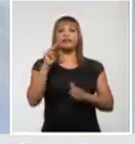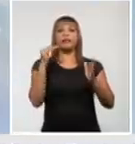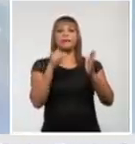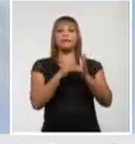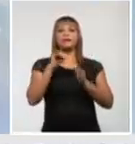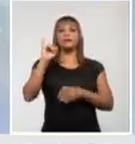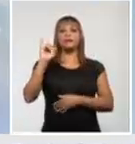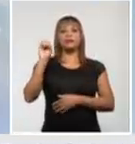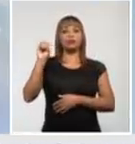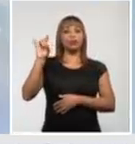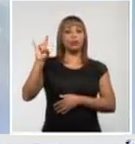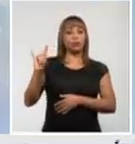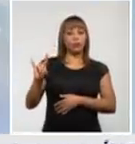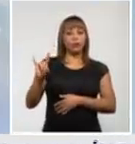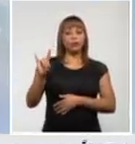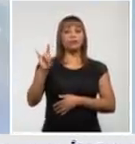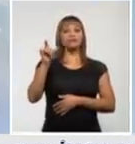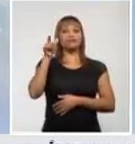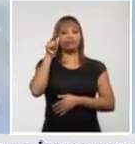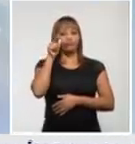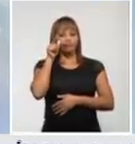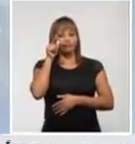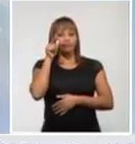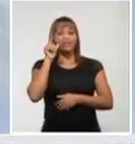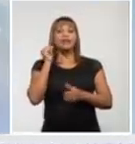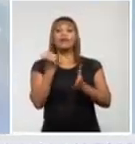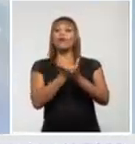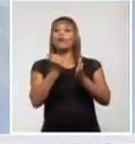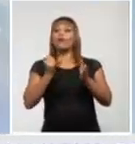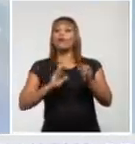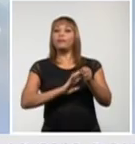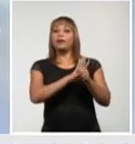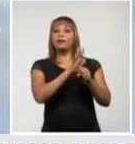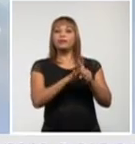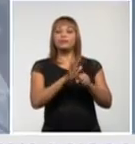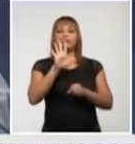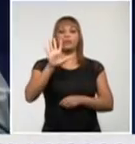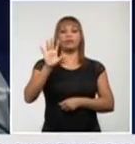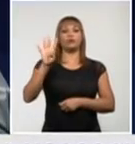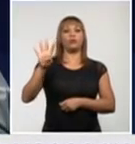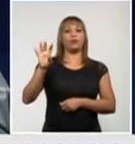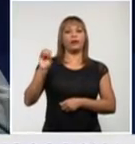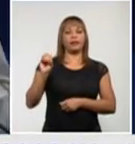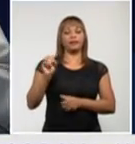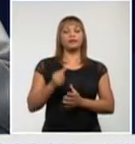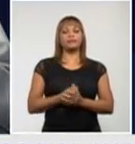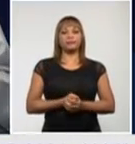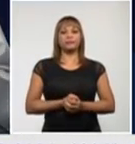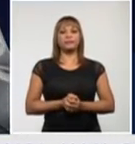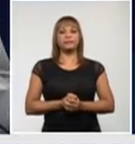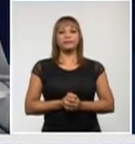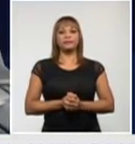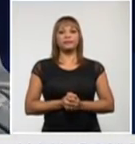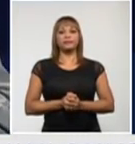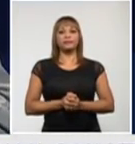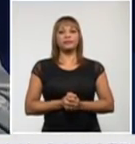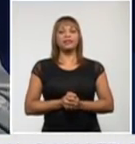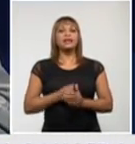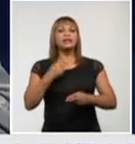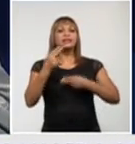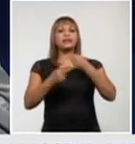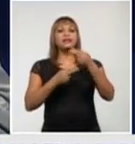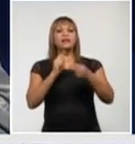3.609 en vigilancia y confirmados 540. Se procesaron ayer un total